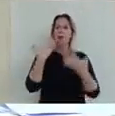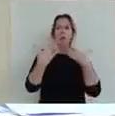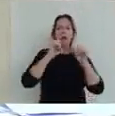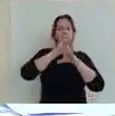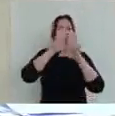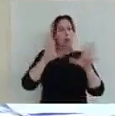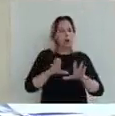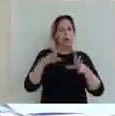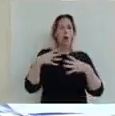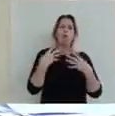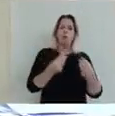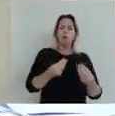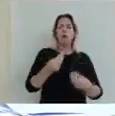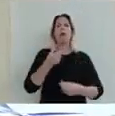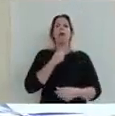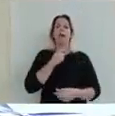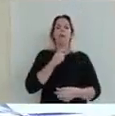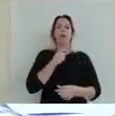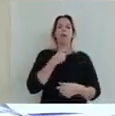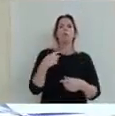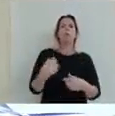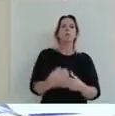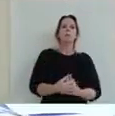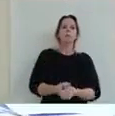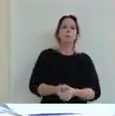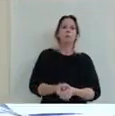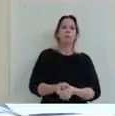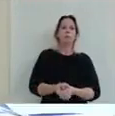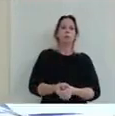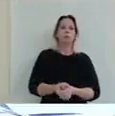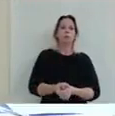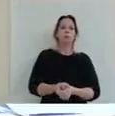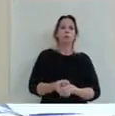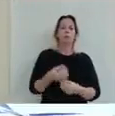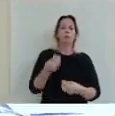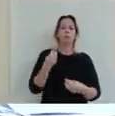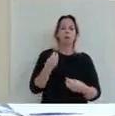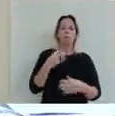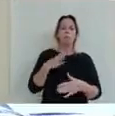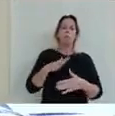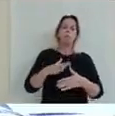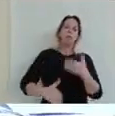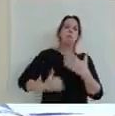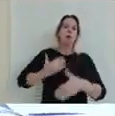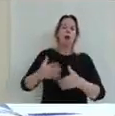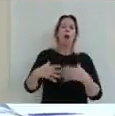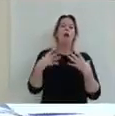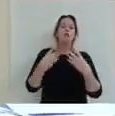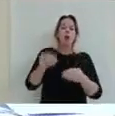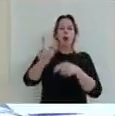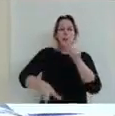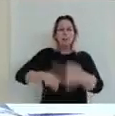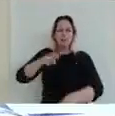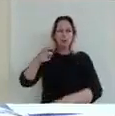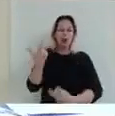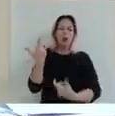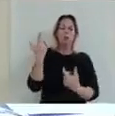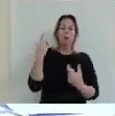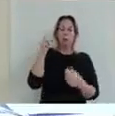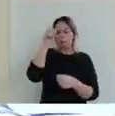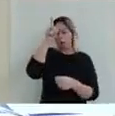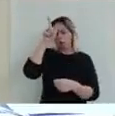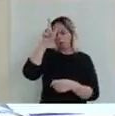colaborar, queremos ayudar en todo este proceso. Y creo que una forma de ayudar también es controlando y ayudando a